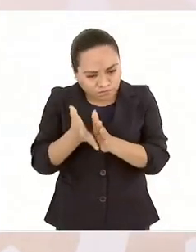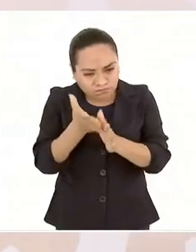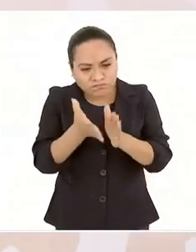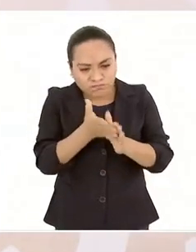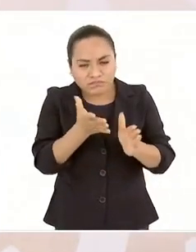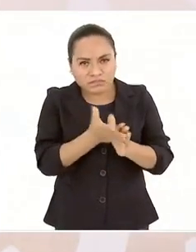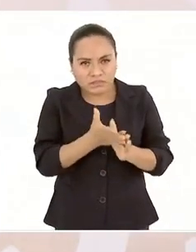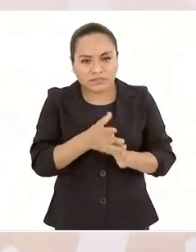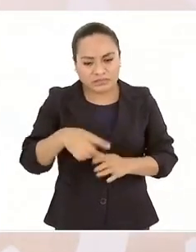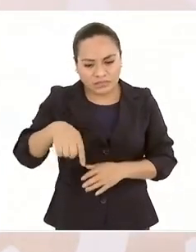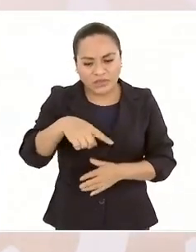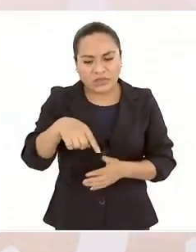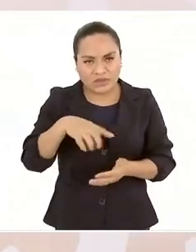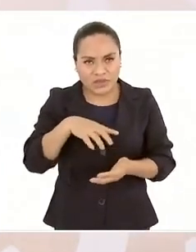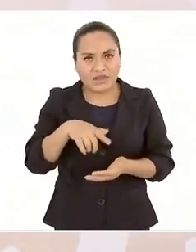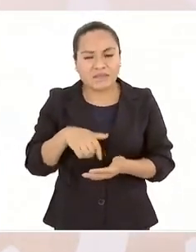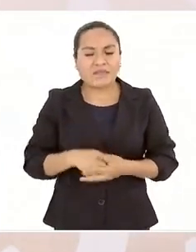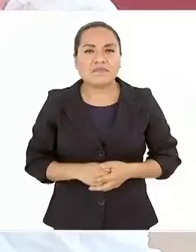pensando